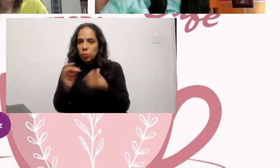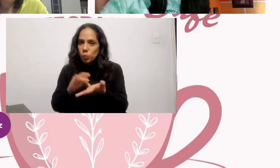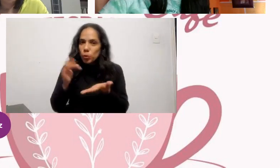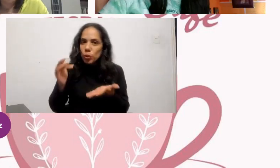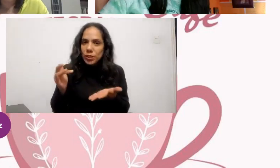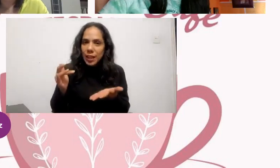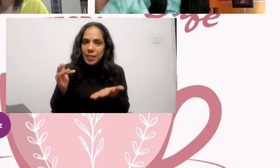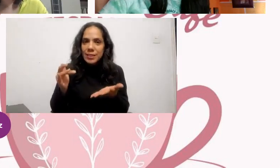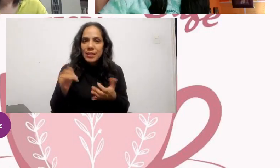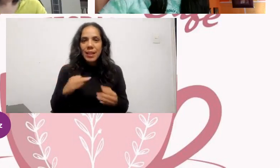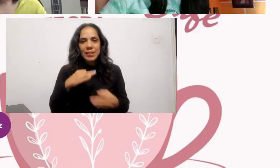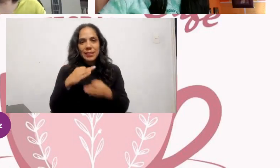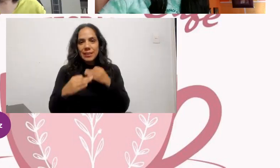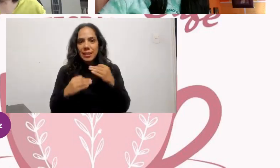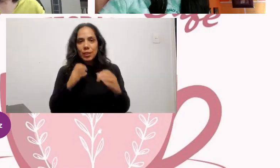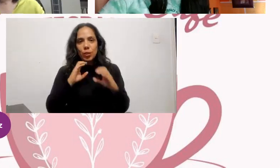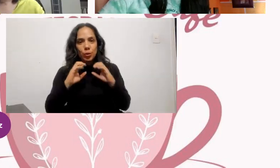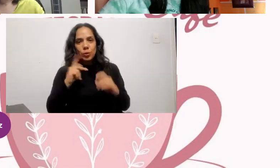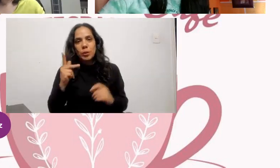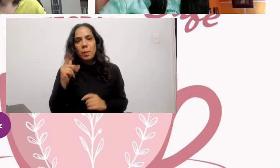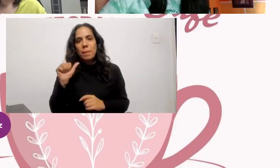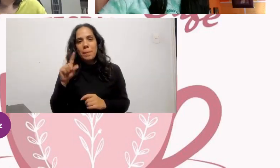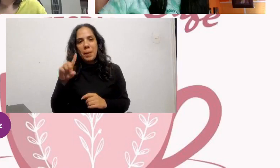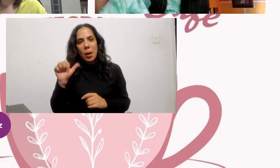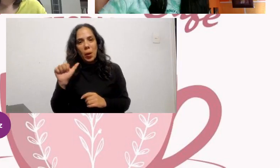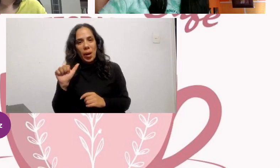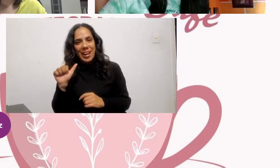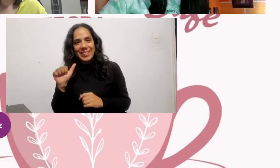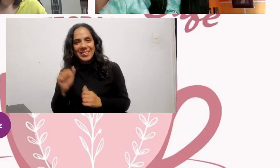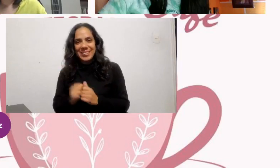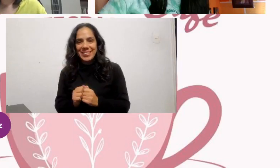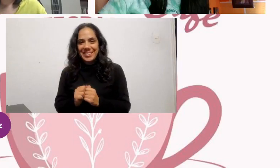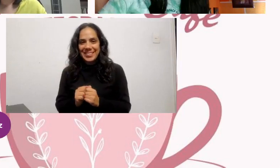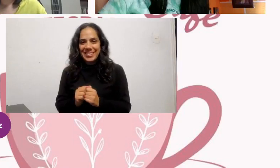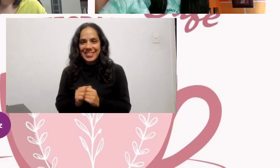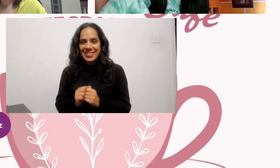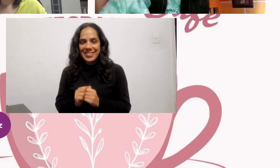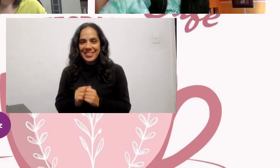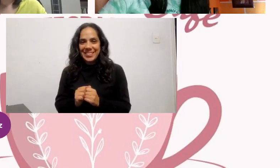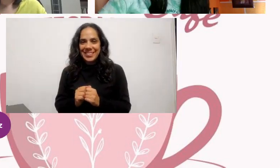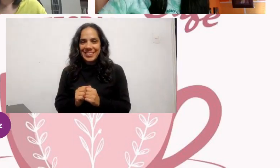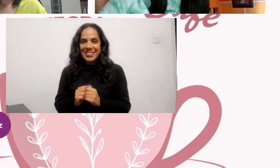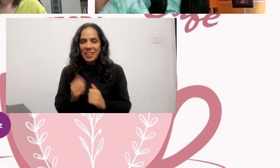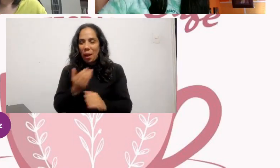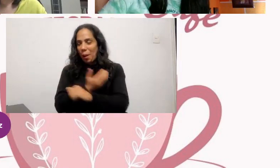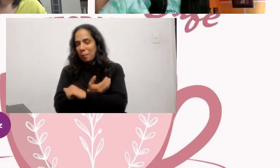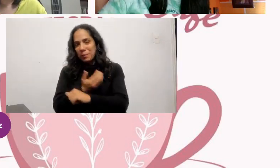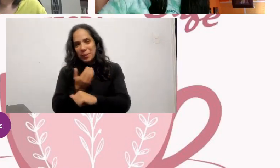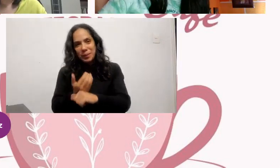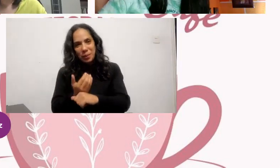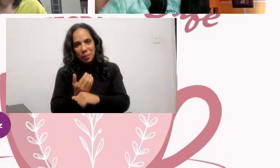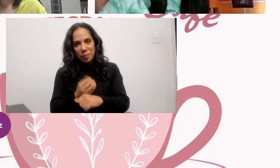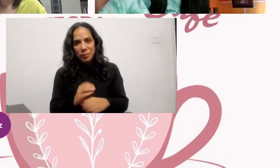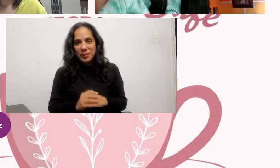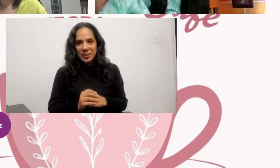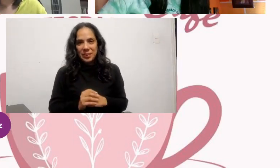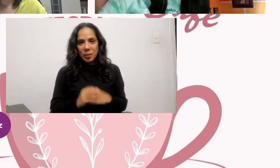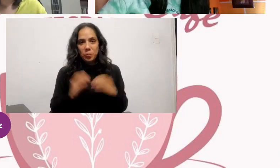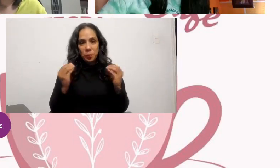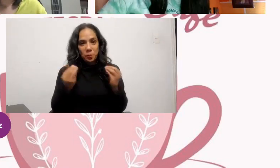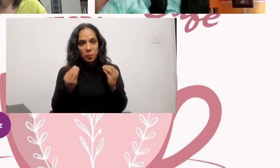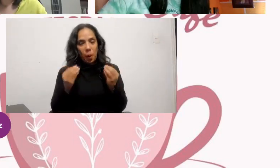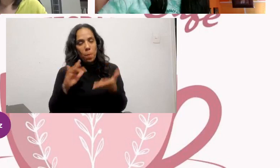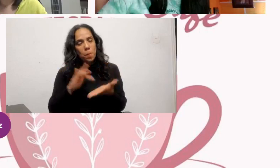mi compañera Paola de Comunicación Social, que estuvo aquí también presente y atendiendo las